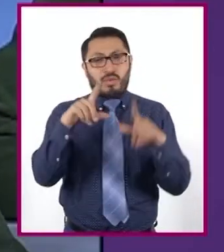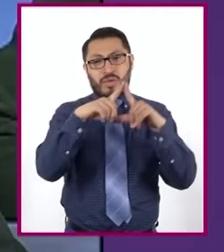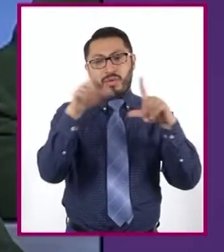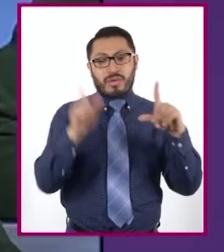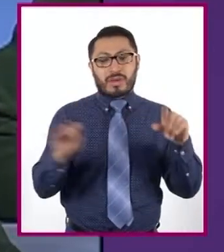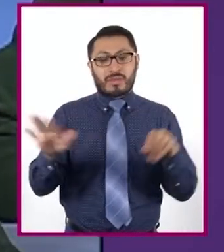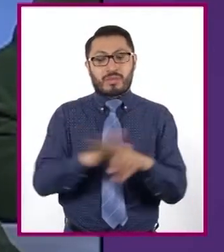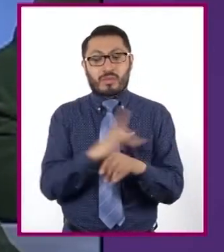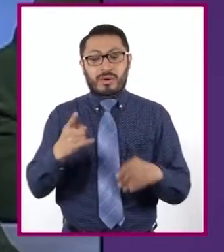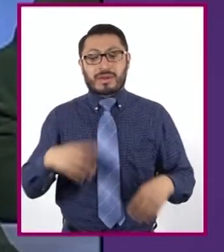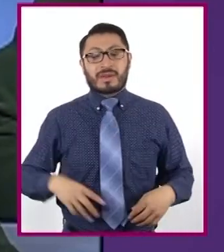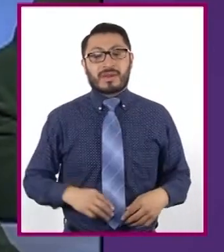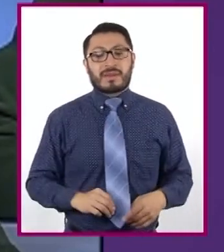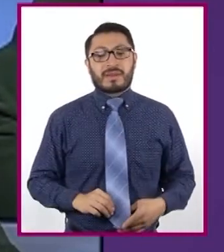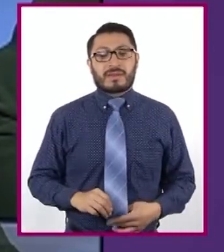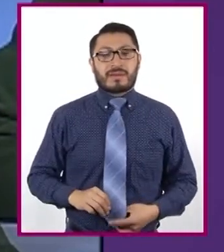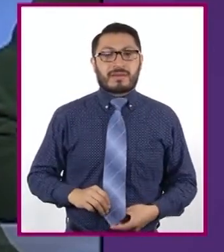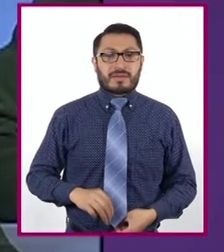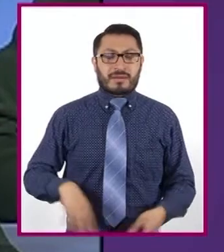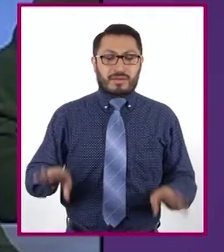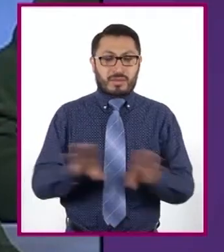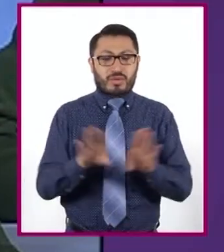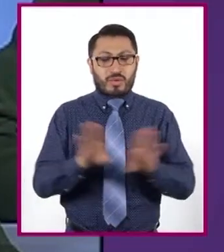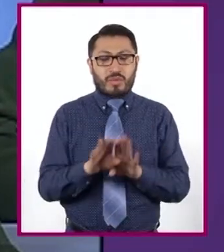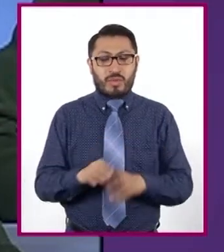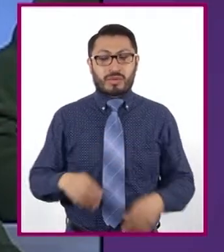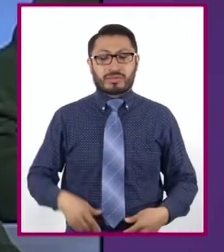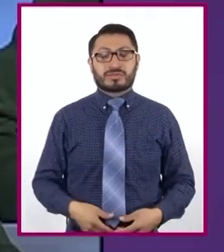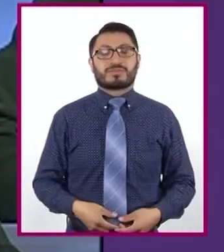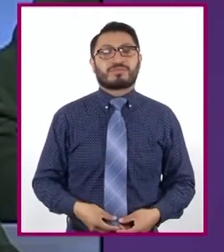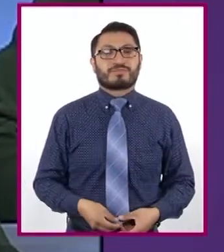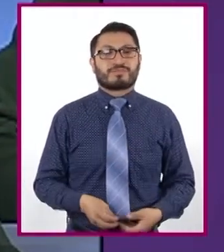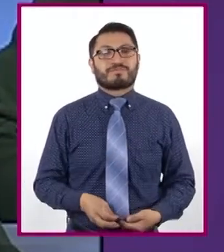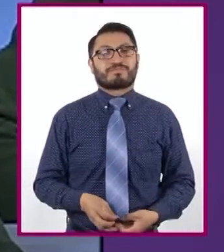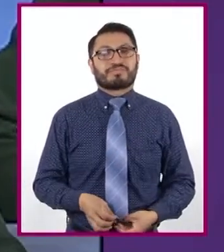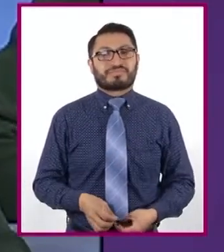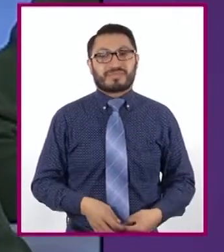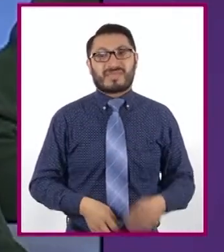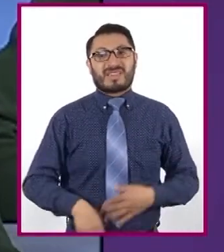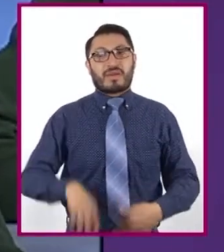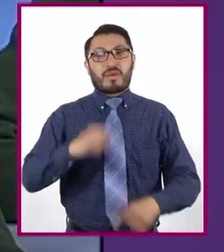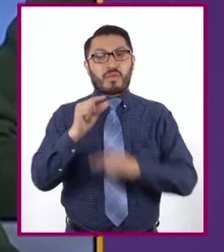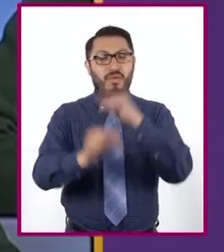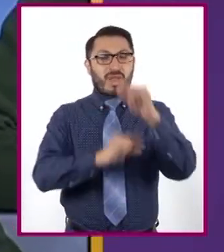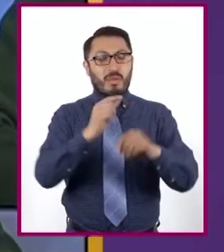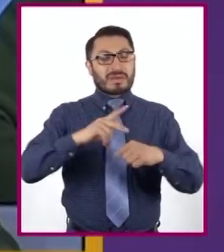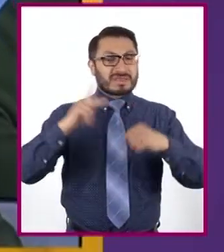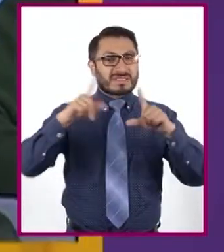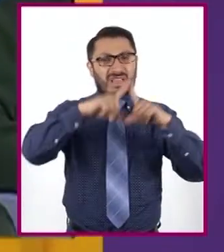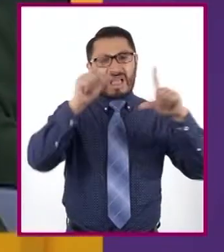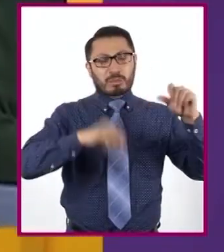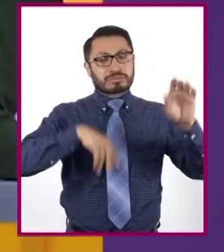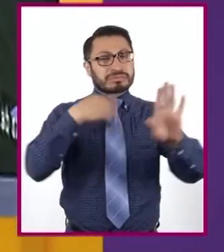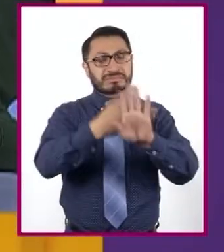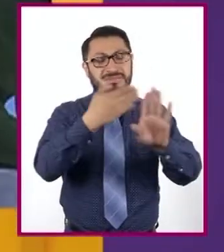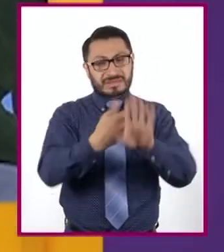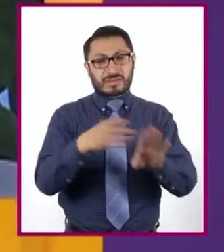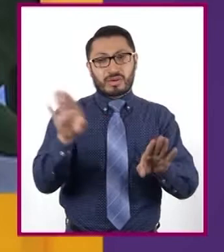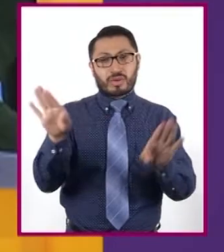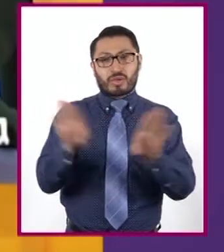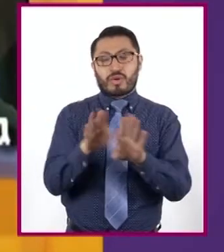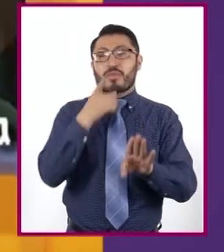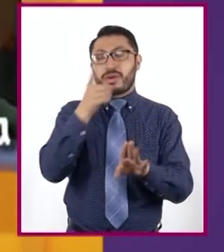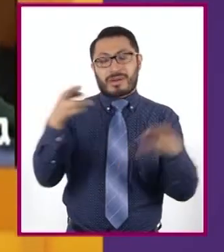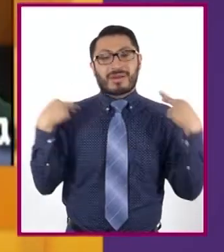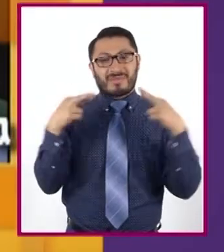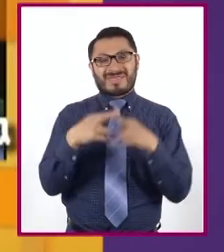una gran mancha negra que con el tiempo ha ido invadiendo nuestro país y como decía el maestro, las fuentes de trabajo, tanto